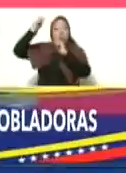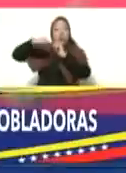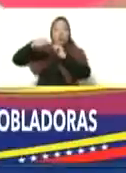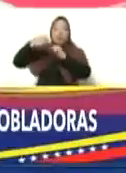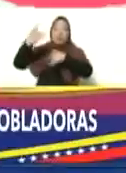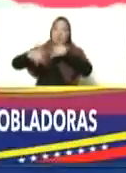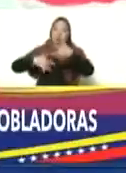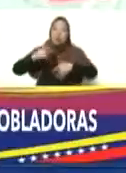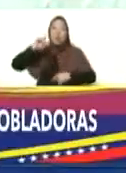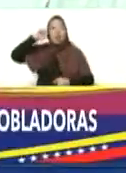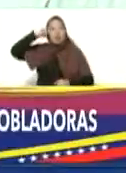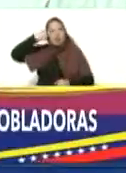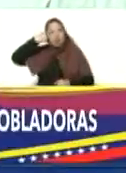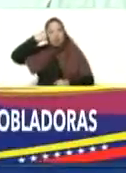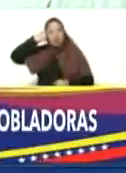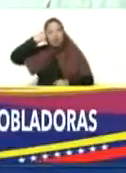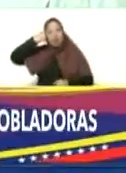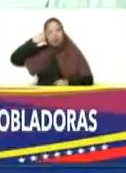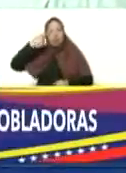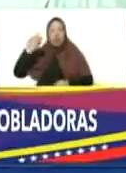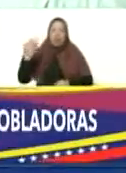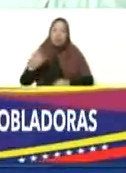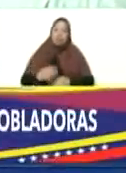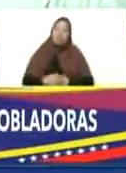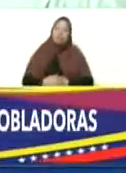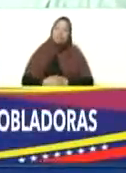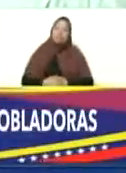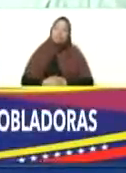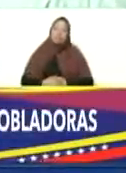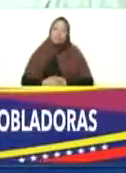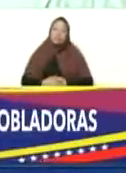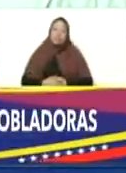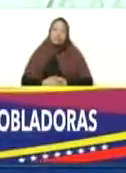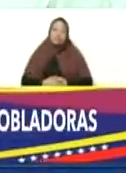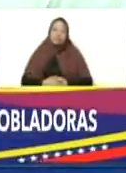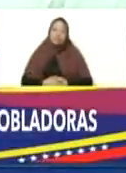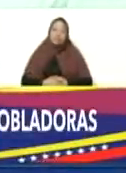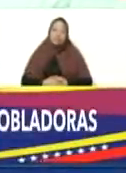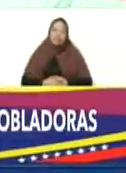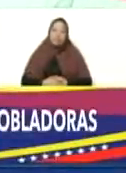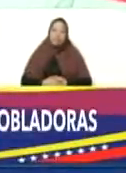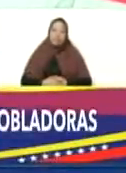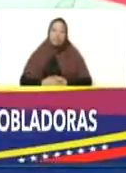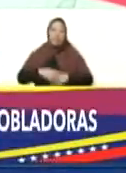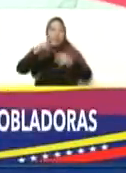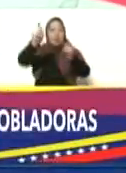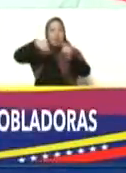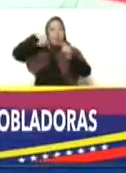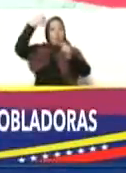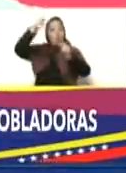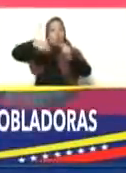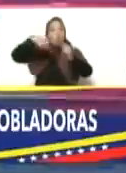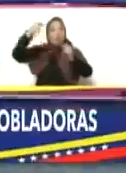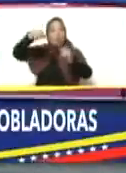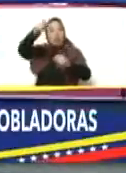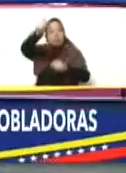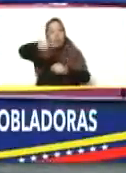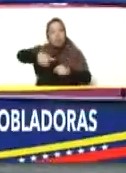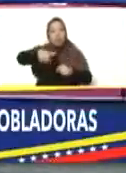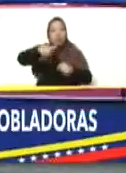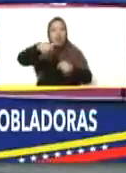yo me acuerdo esto ya lo recordaba porque estaban pasando la película john travolta